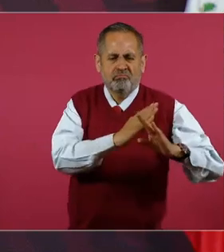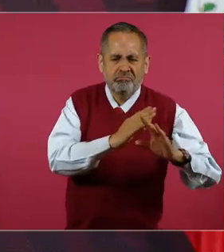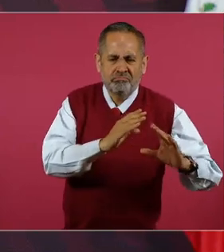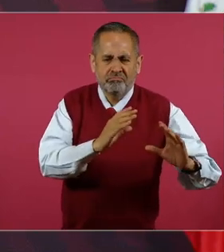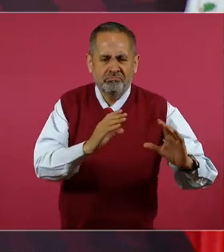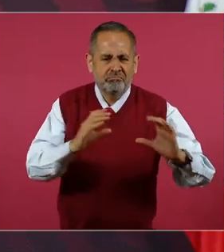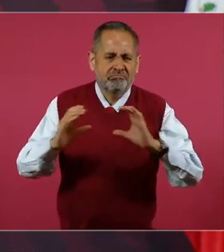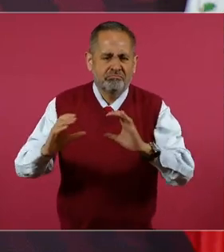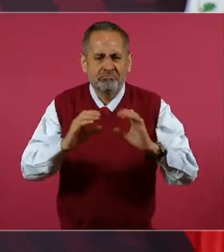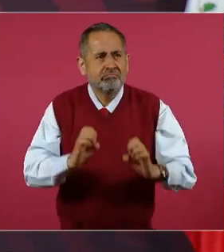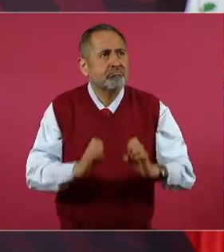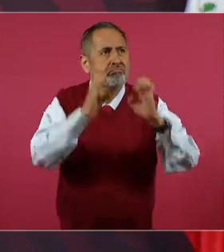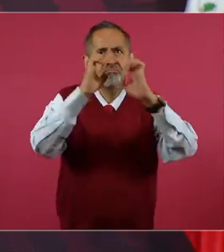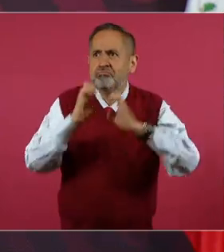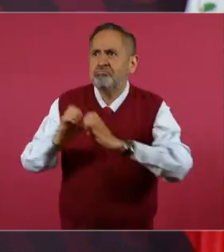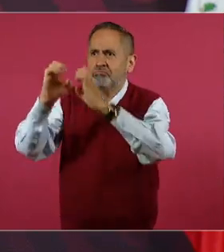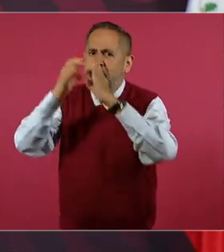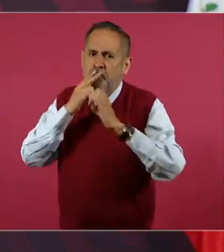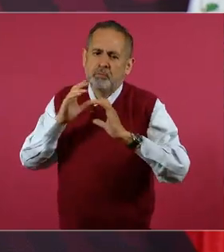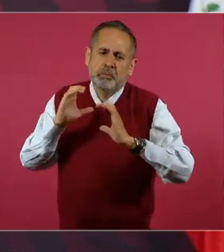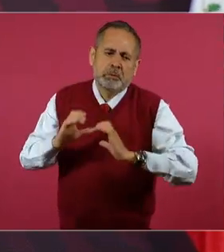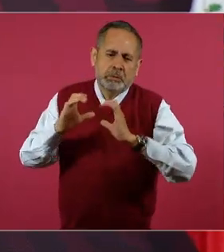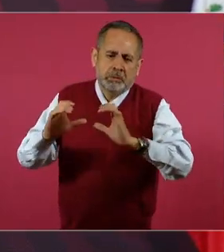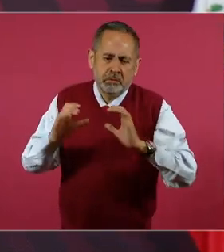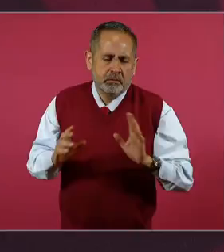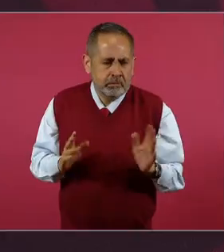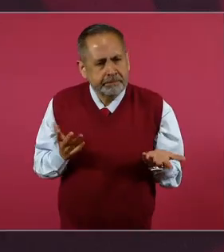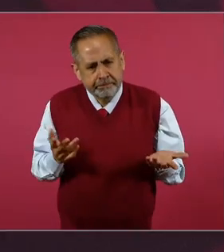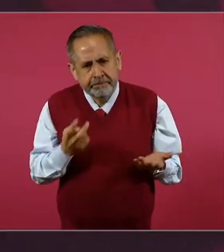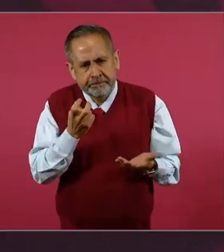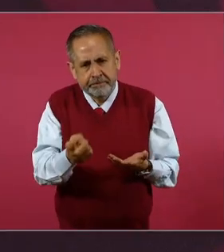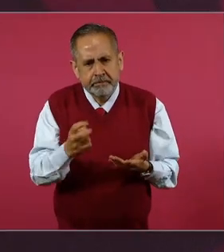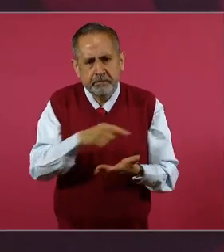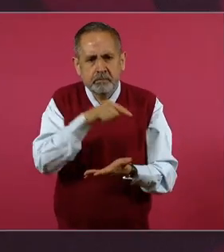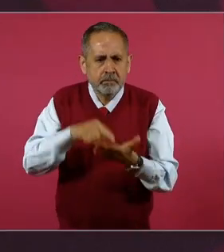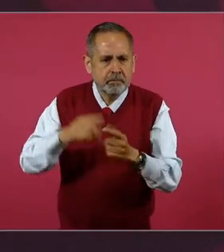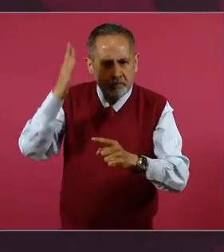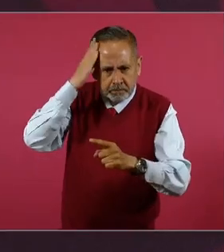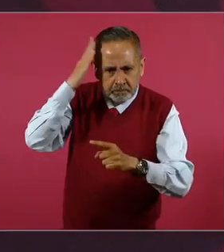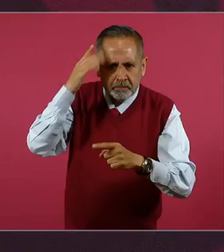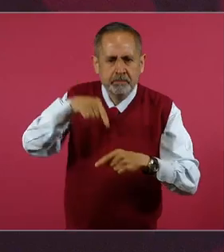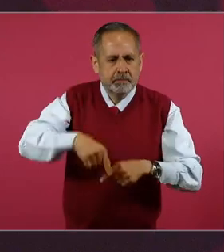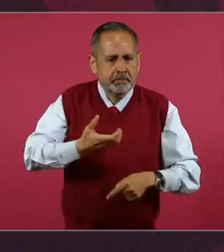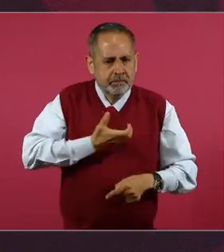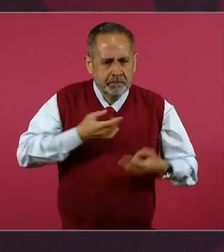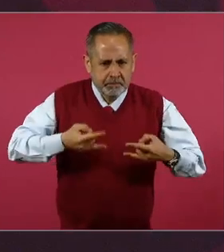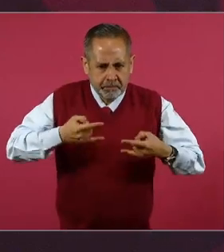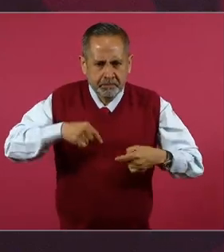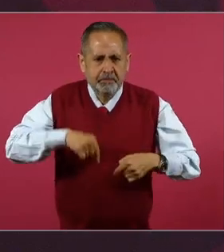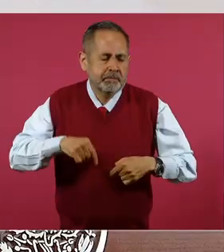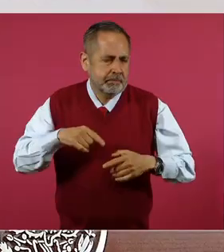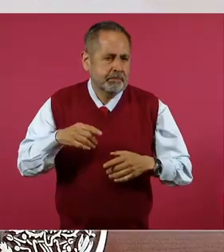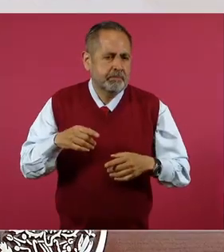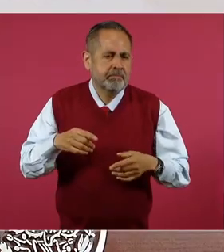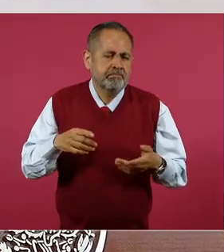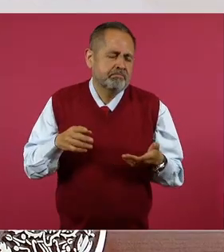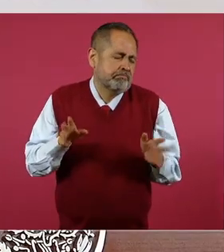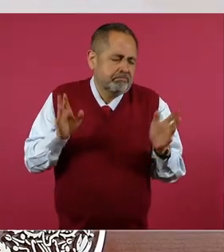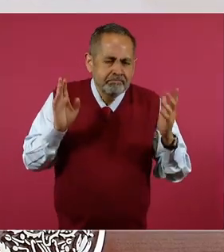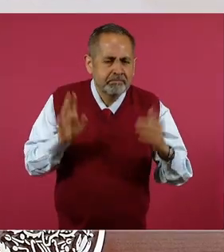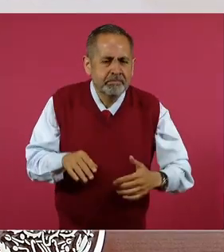los edificios históricos, en este caso la catedral, el palacio,